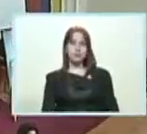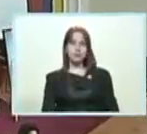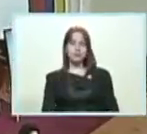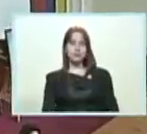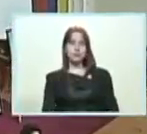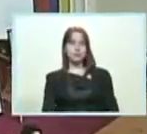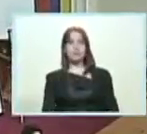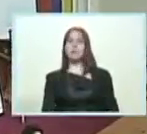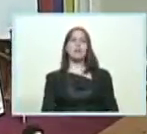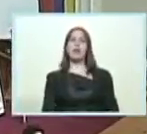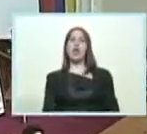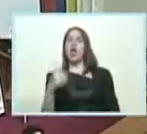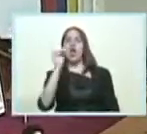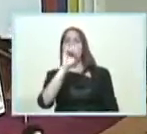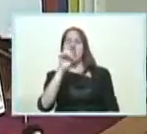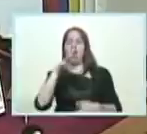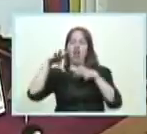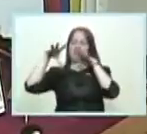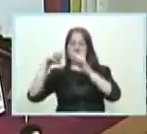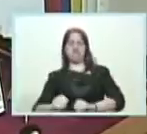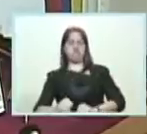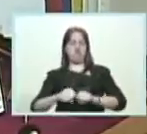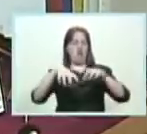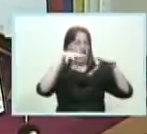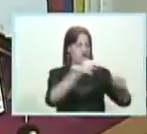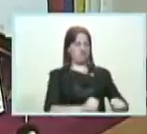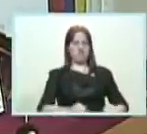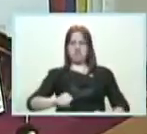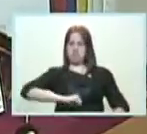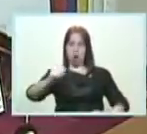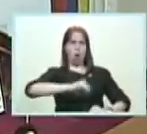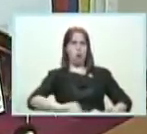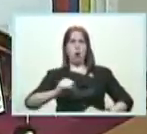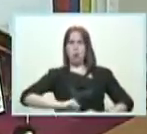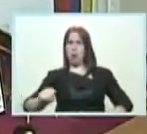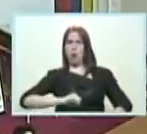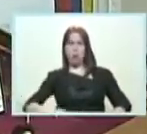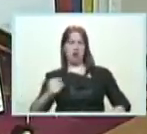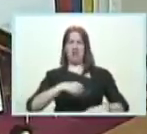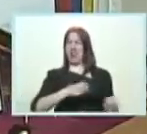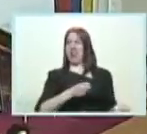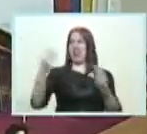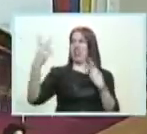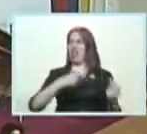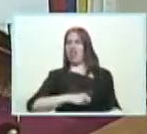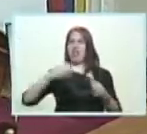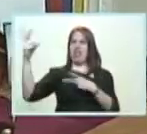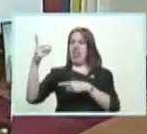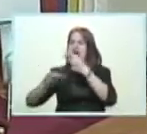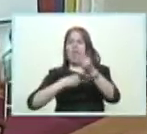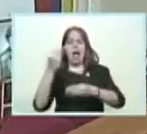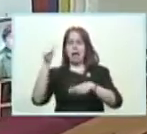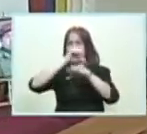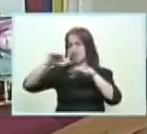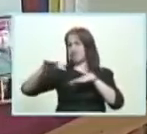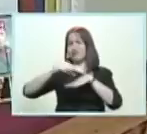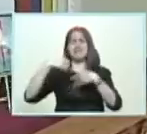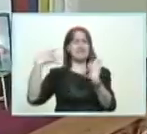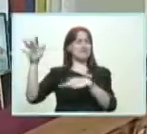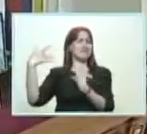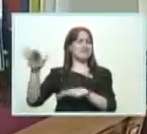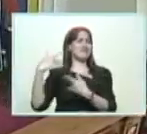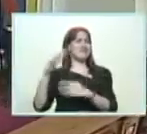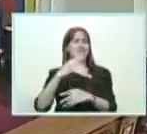No la concepción capitalista funcional, mercantilista, de pase para allá, hágale lo que haya que hacerle,